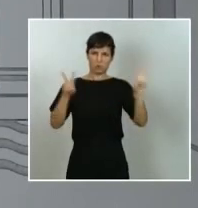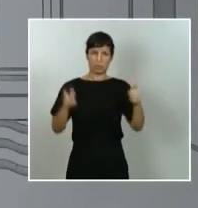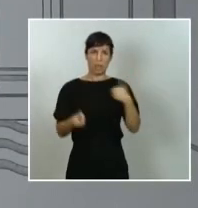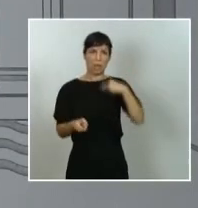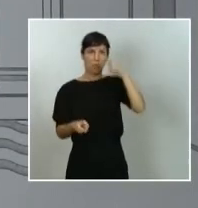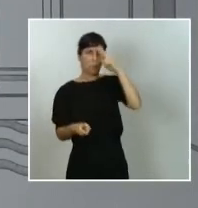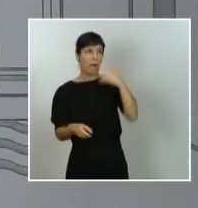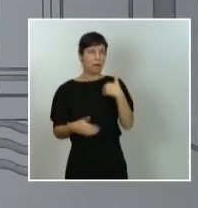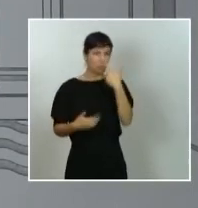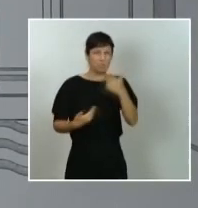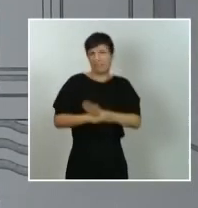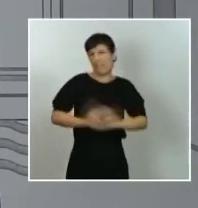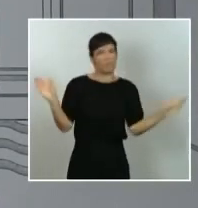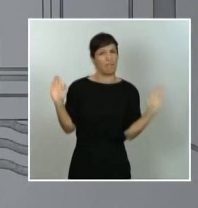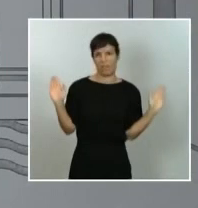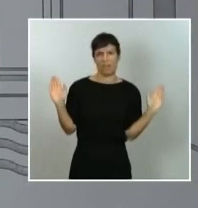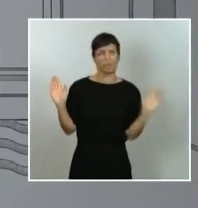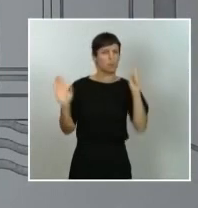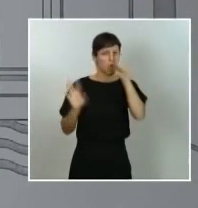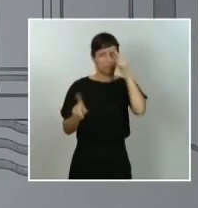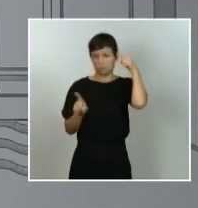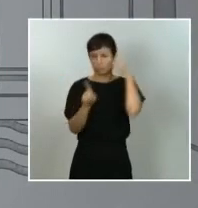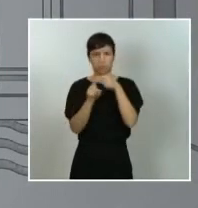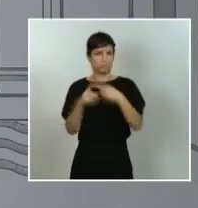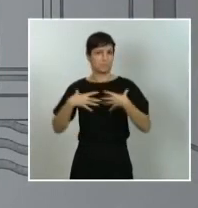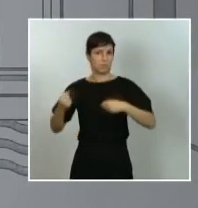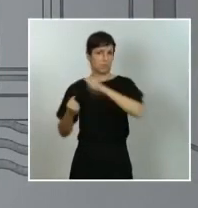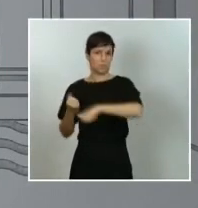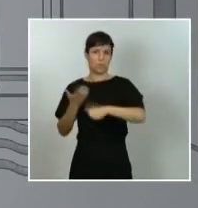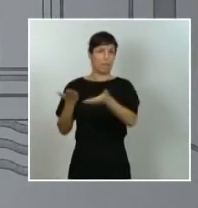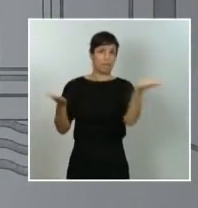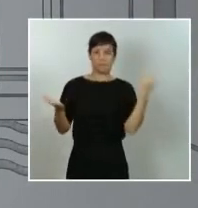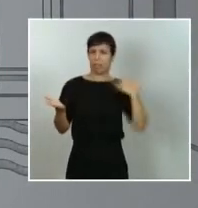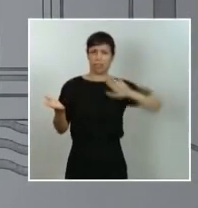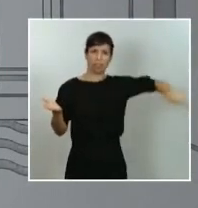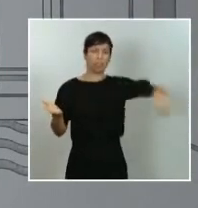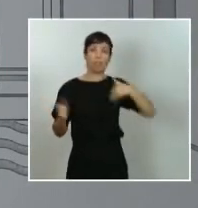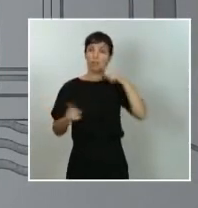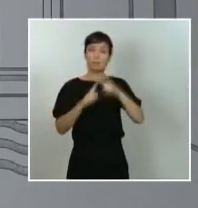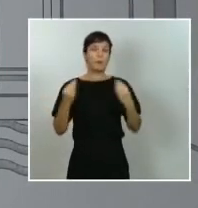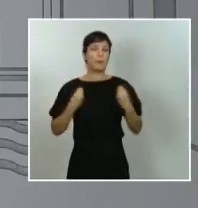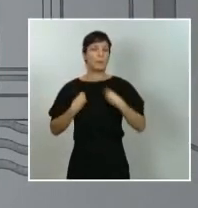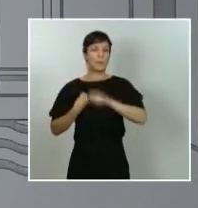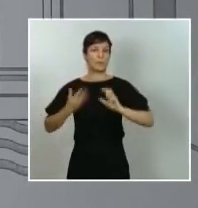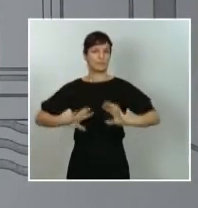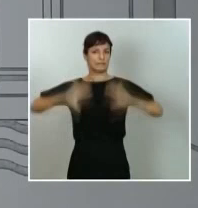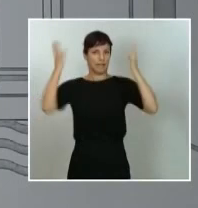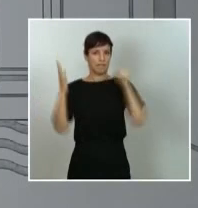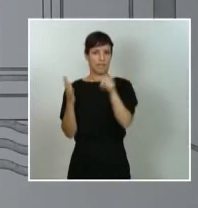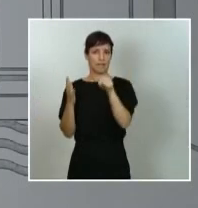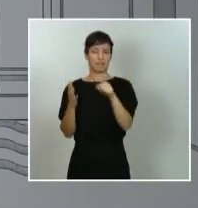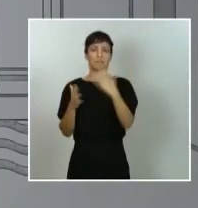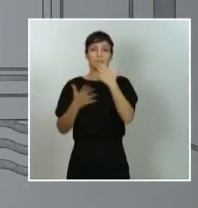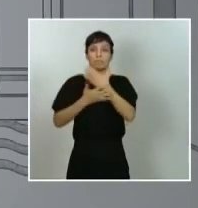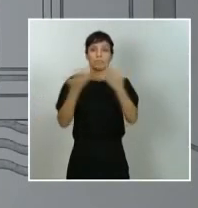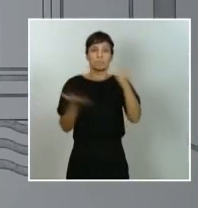los centros de investigación, una cosa increíble, ¿no? O sea, recordemos que cada vez que vemos una película de ciencia ficción donde hay un virus, lo primero que hacen es que el virus se